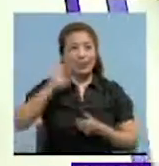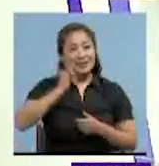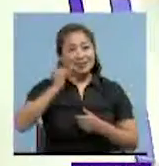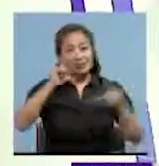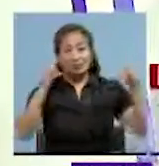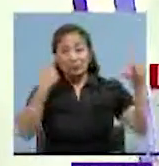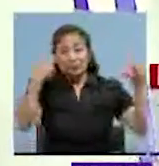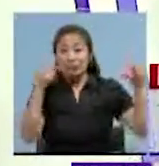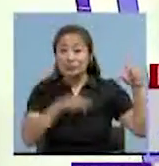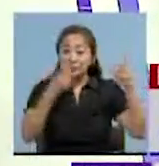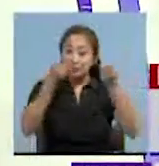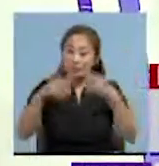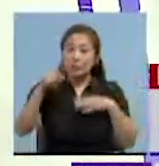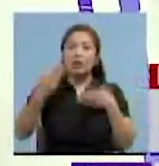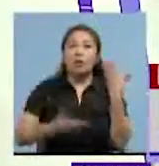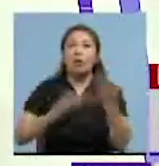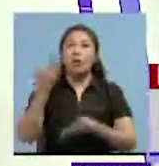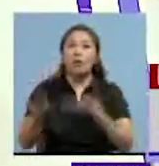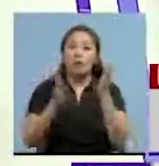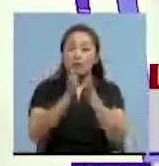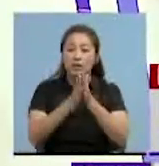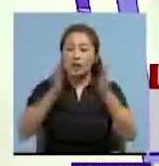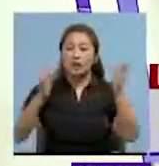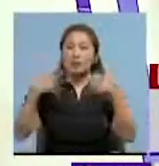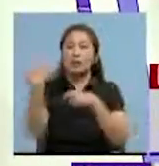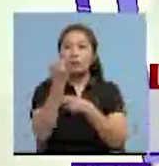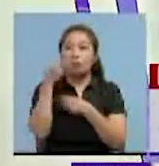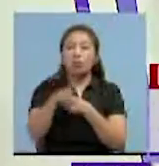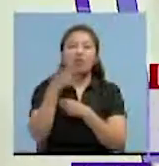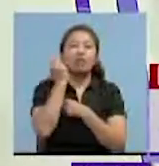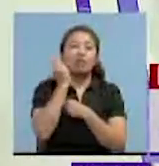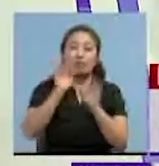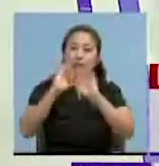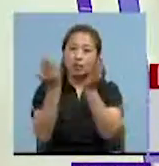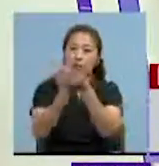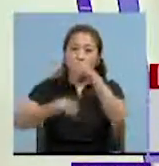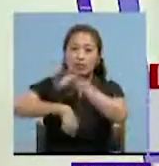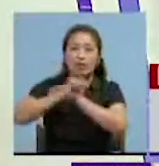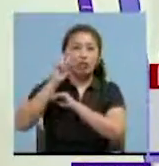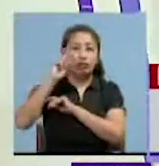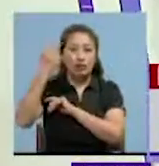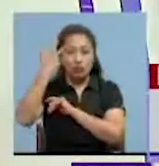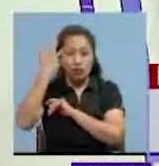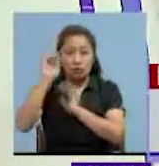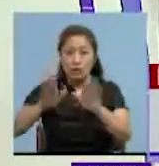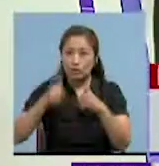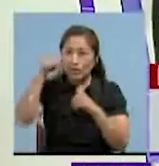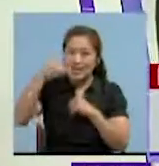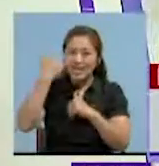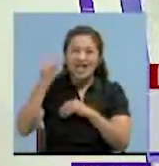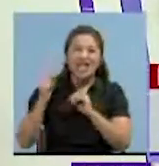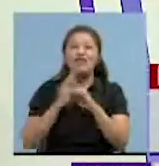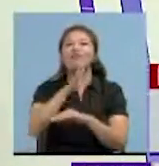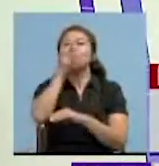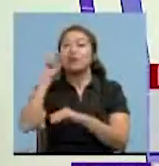Exactamente, porque comienza a jugarse las etapas importantes de este Mundial 2018. Por eso ya nos vamos a